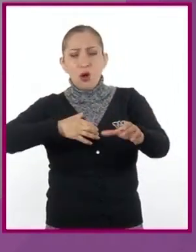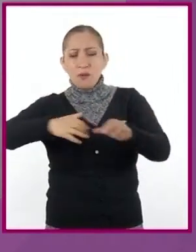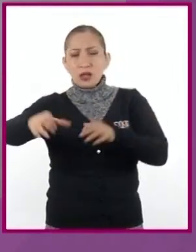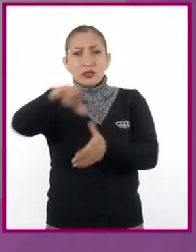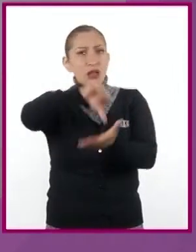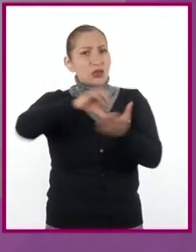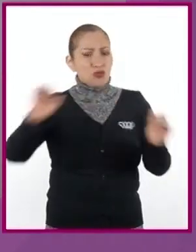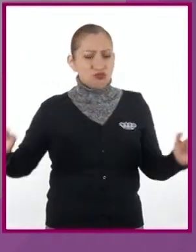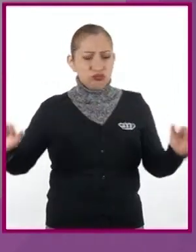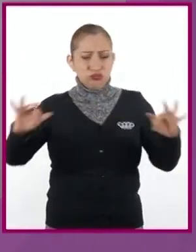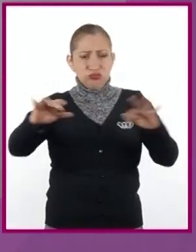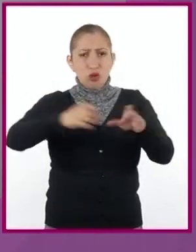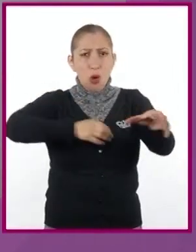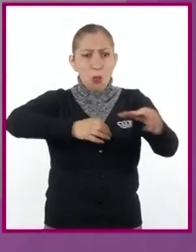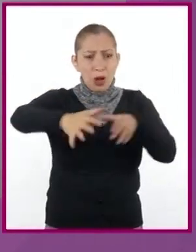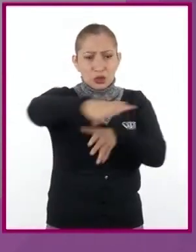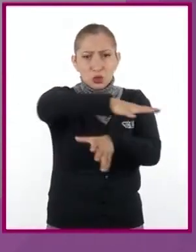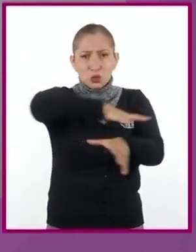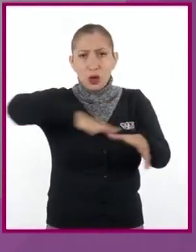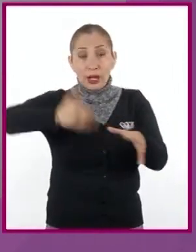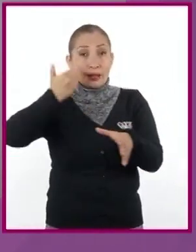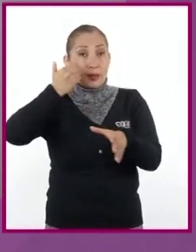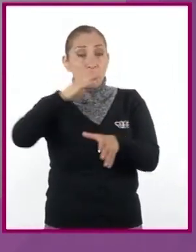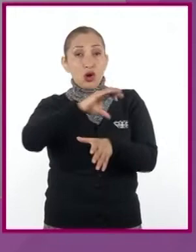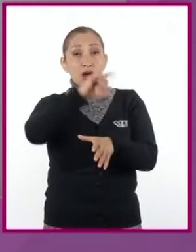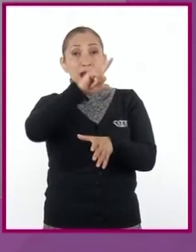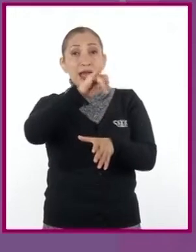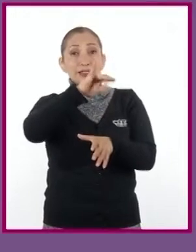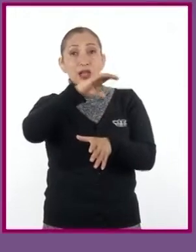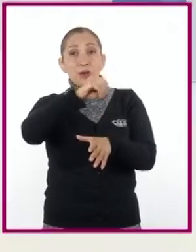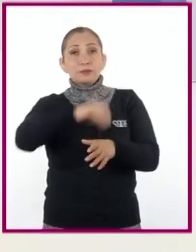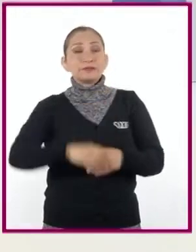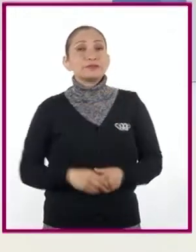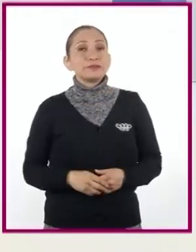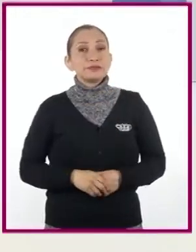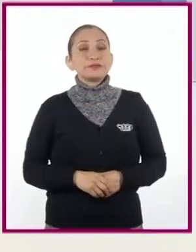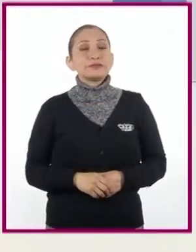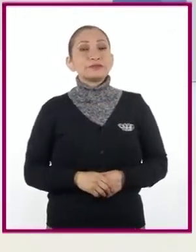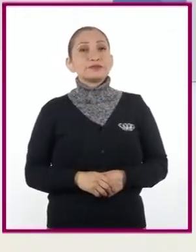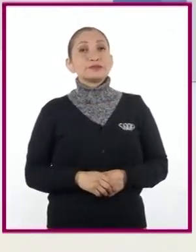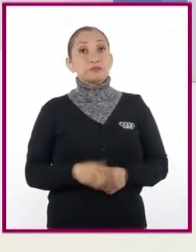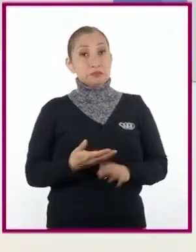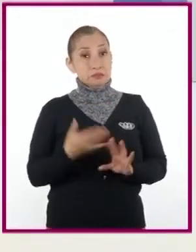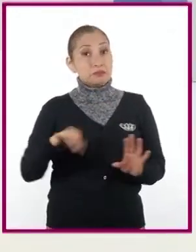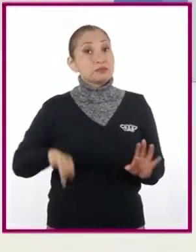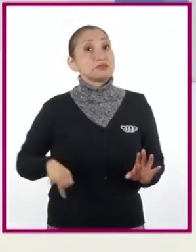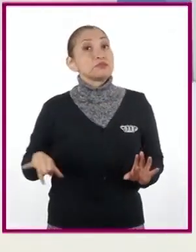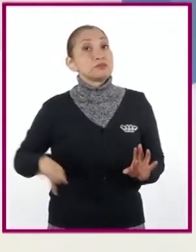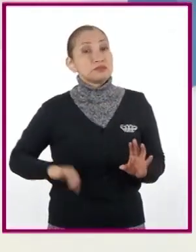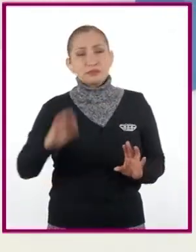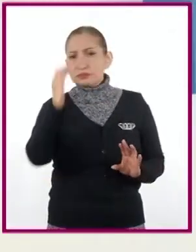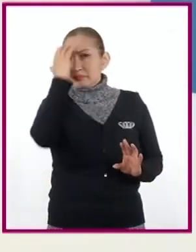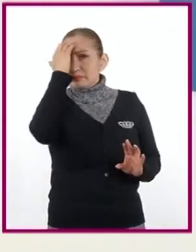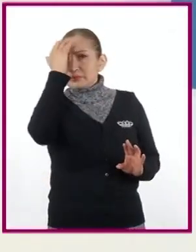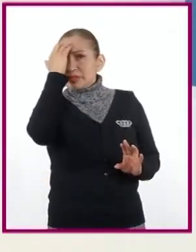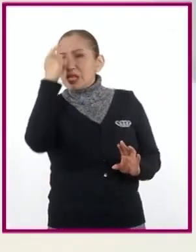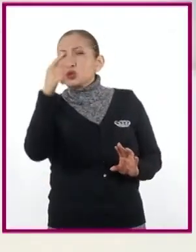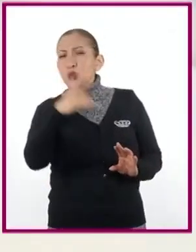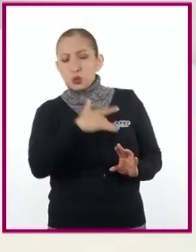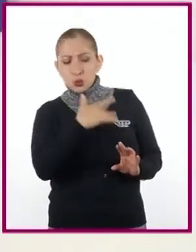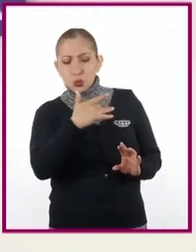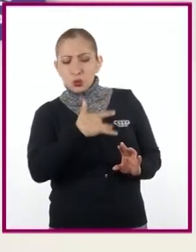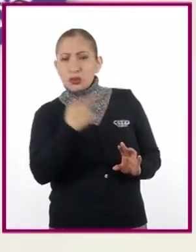centro comercial durante el periodo clásico en Mesoamérica. Muy interesante conocer sus